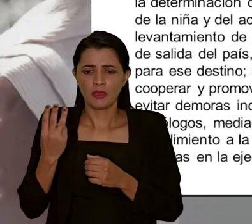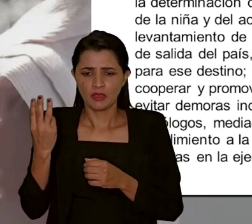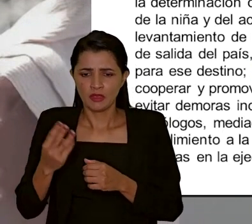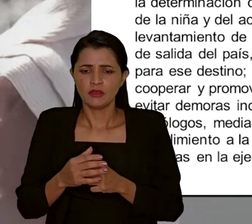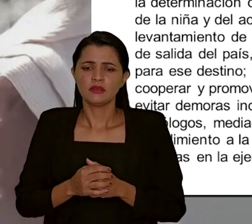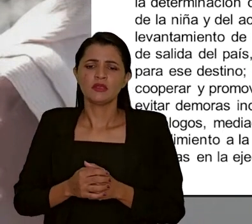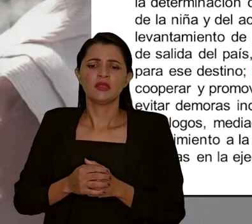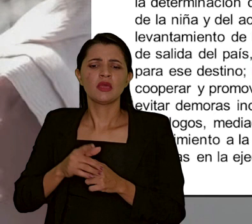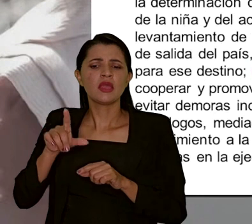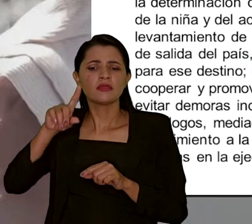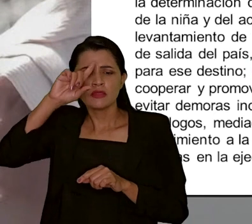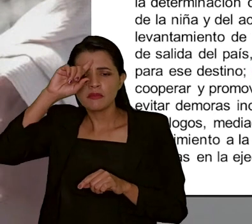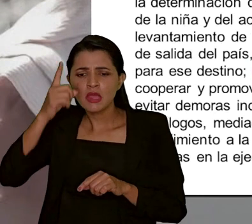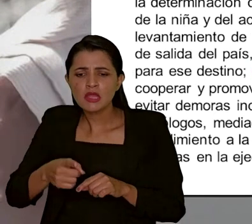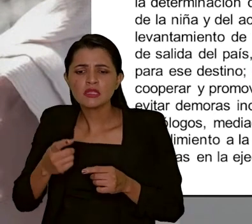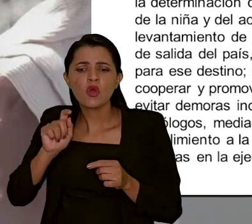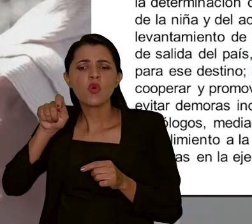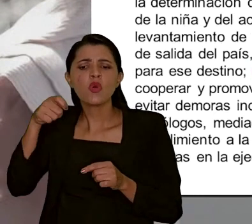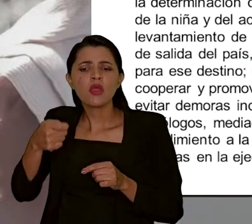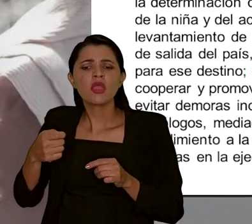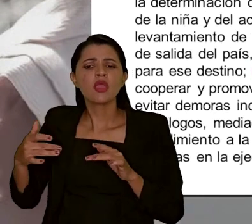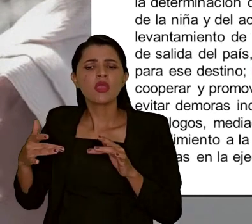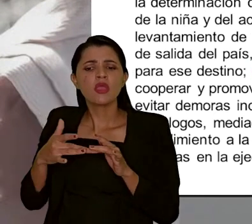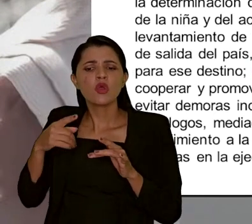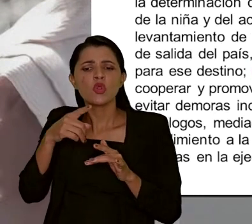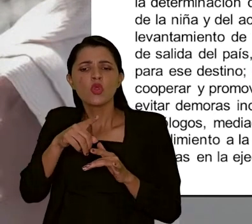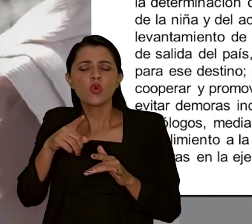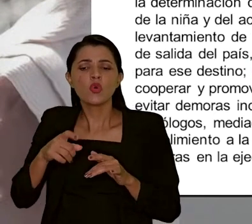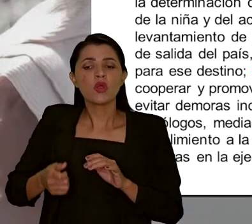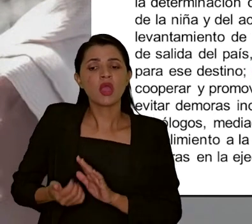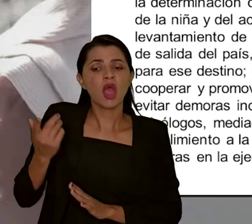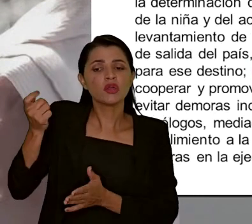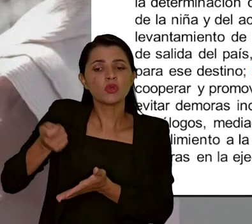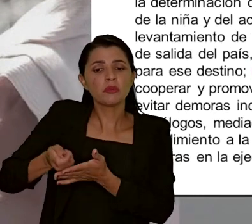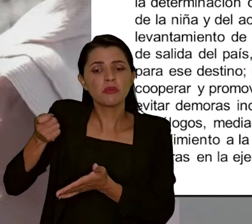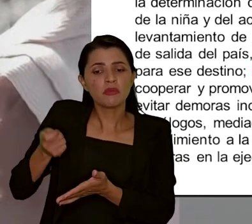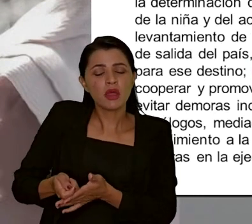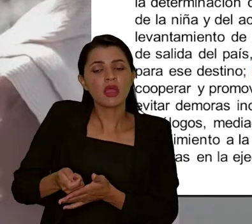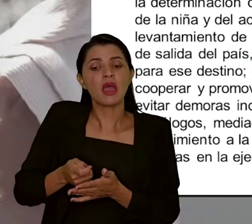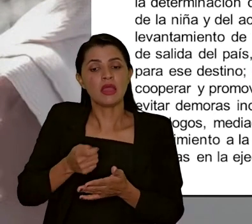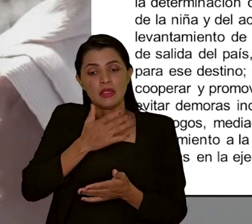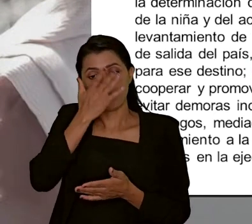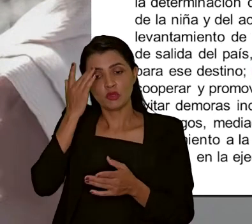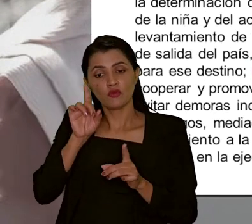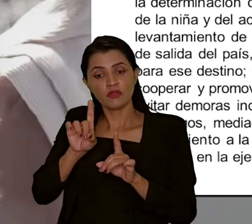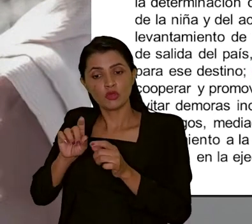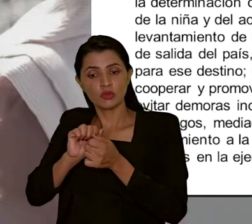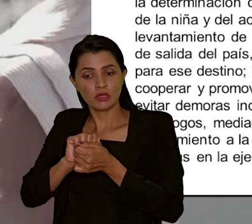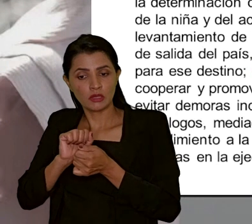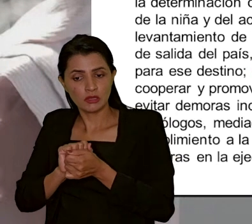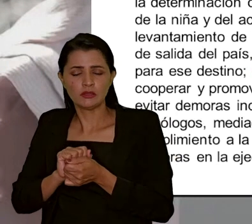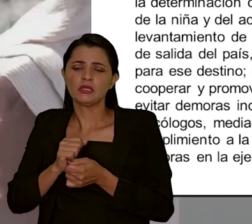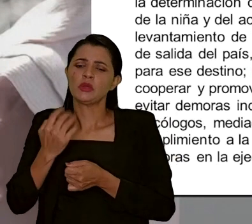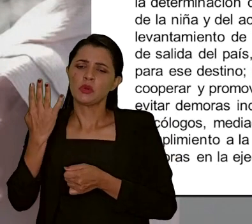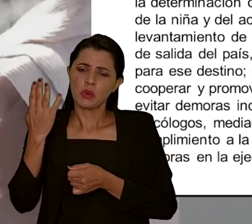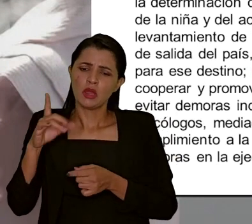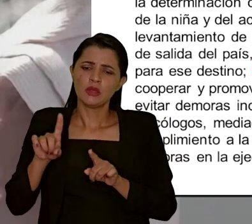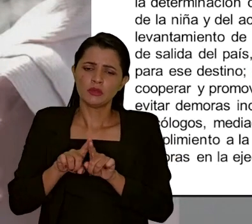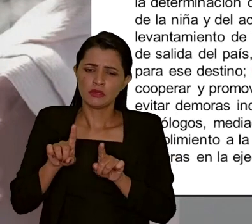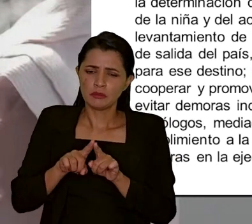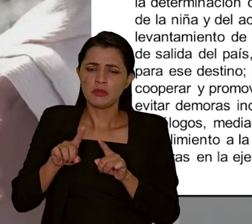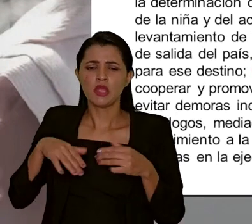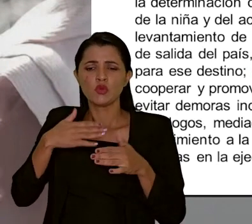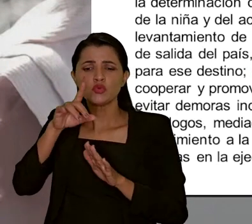correrá con los gastos, tickets de la niña, acompañante, etc. Cuarto, el levantamiento de las medidas cautelares de prohibición de